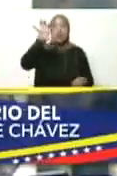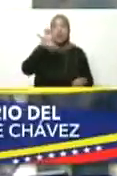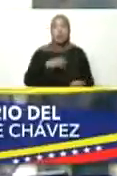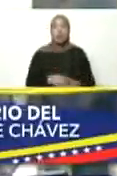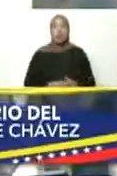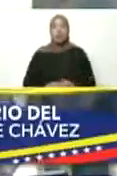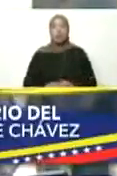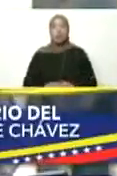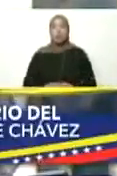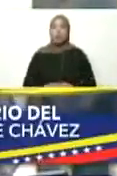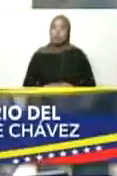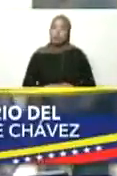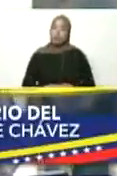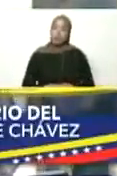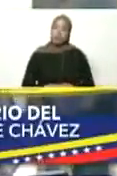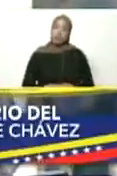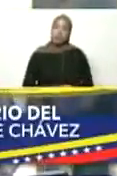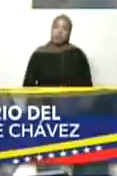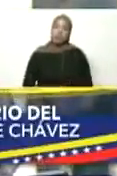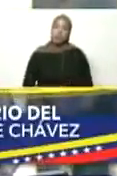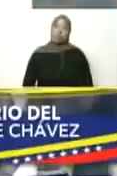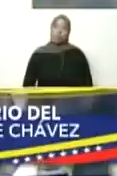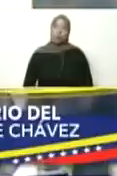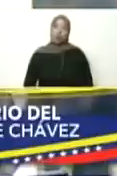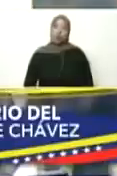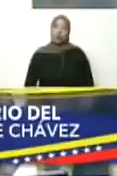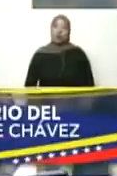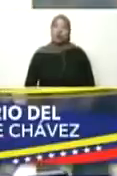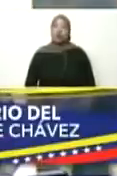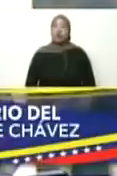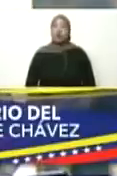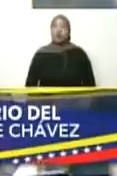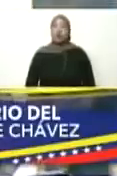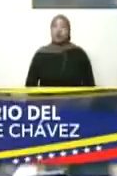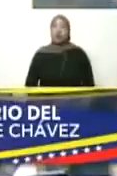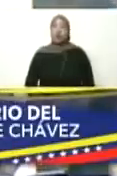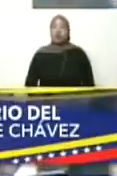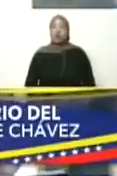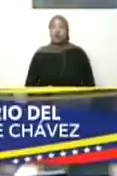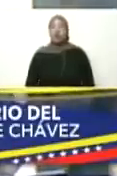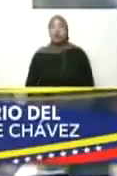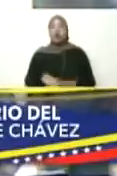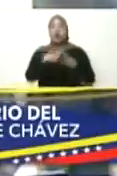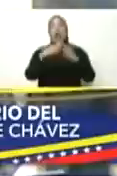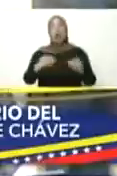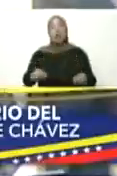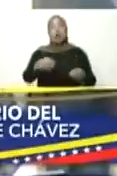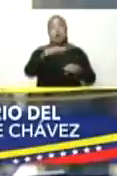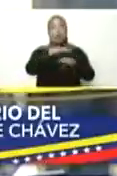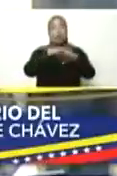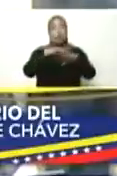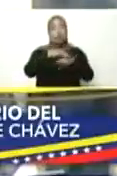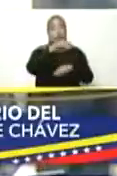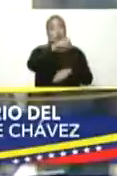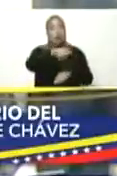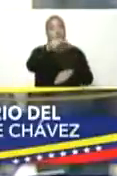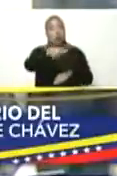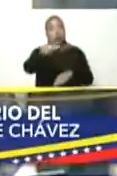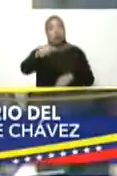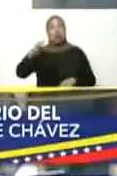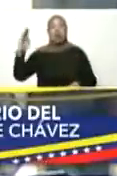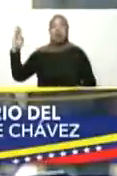dos bellezas, verdaderamente, los felicito. Bueno, a todos los ministros, compañero